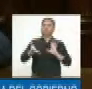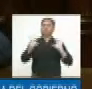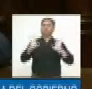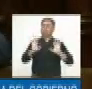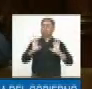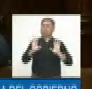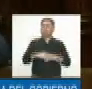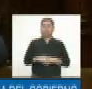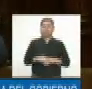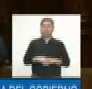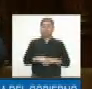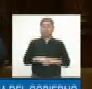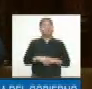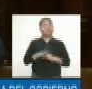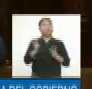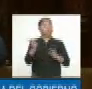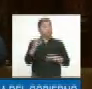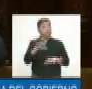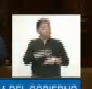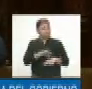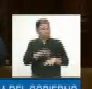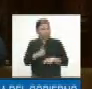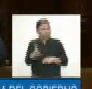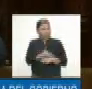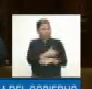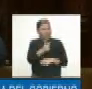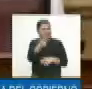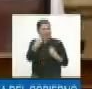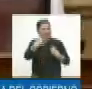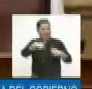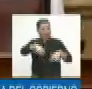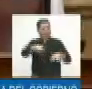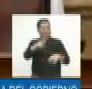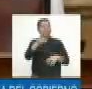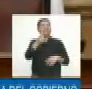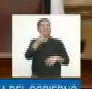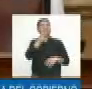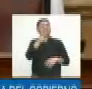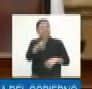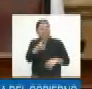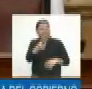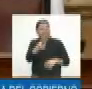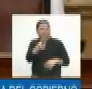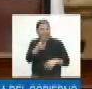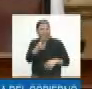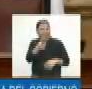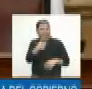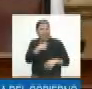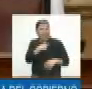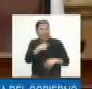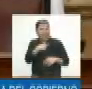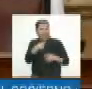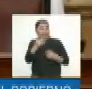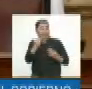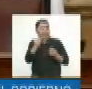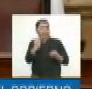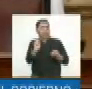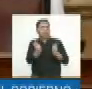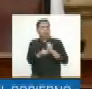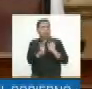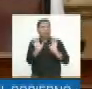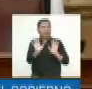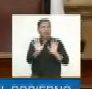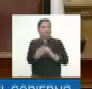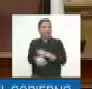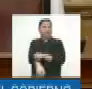un anteproyecto para hacerse de fondos que tienen que ver con ATNs y con impuestos a los combustibles. Así que hay que ver, Francos,